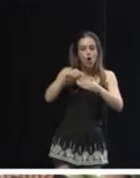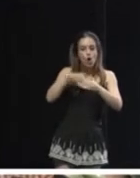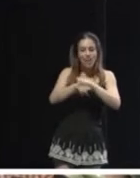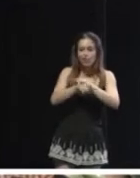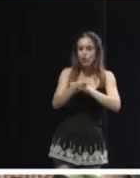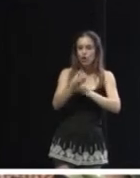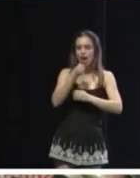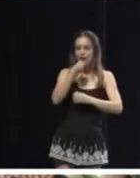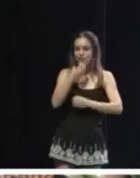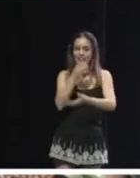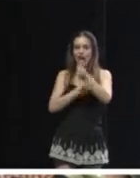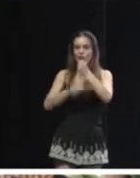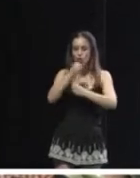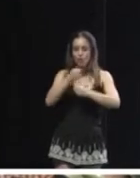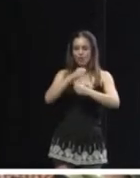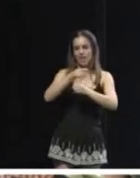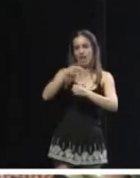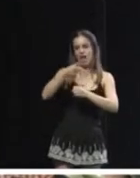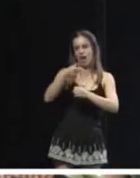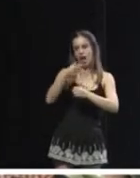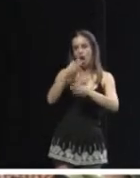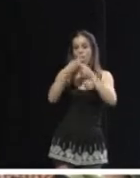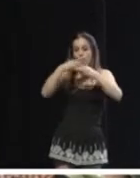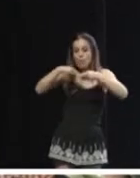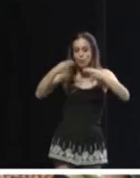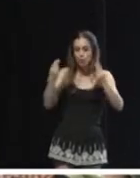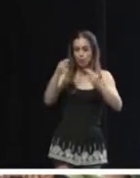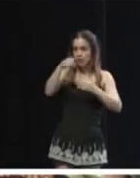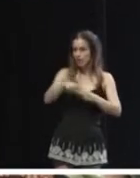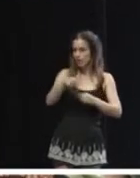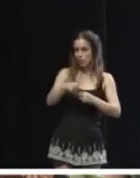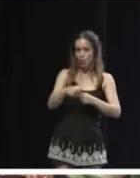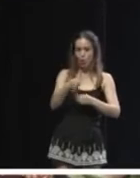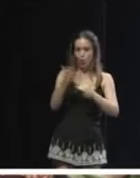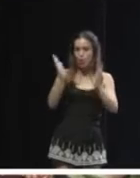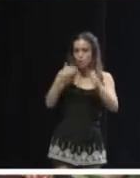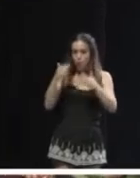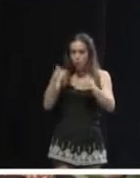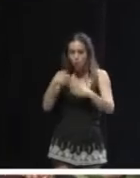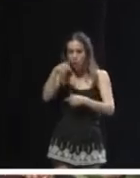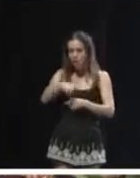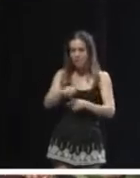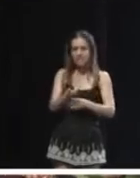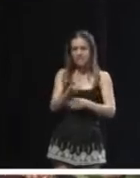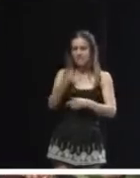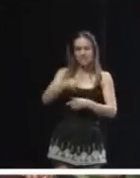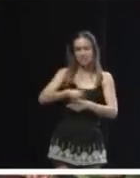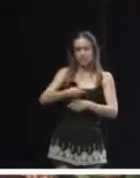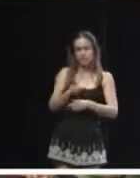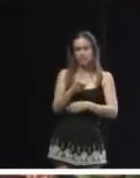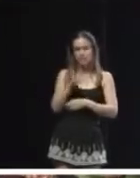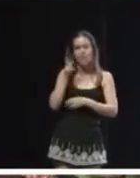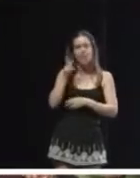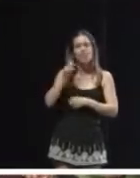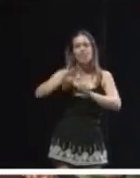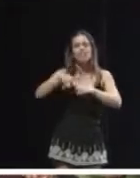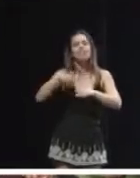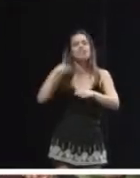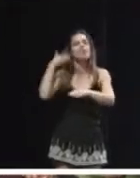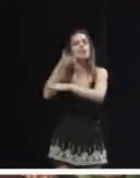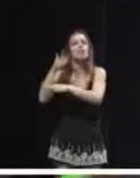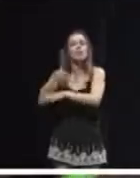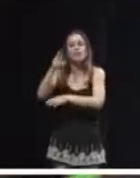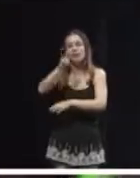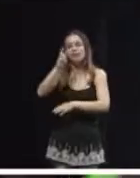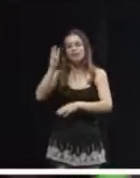que necesita empleo no es votable. Salid el día 23 de julio a defender vuestros derechos. Salid el 23 de